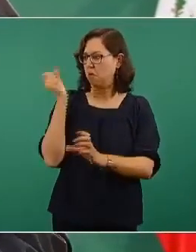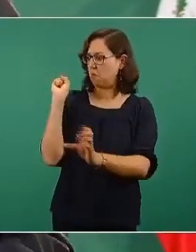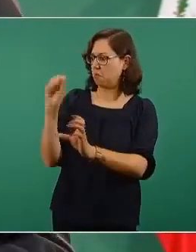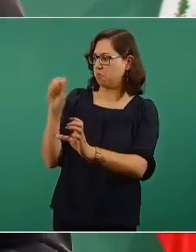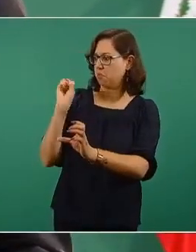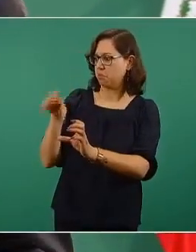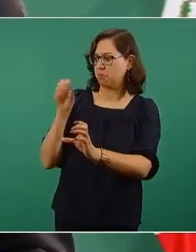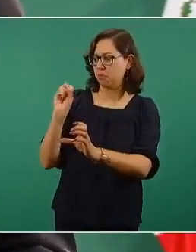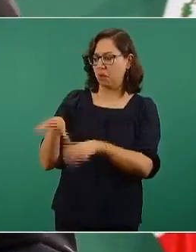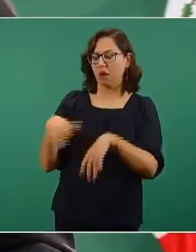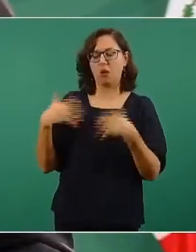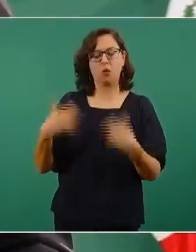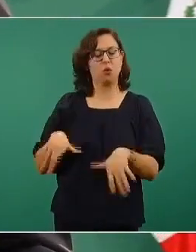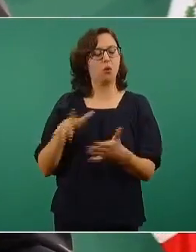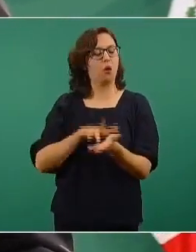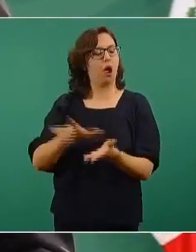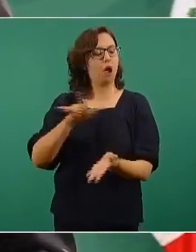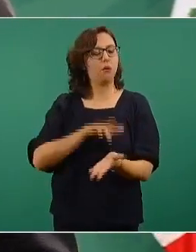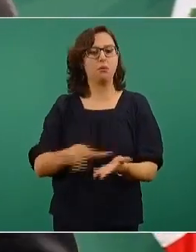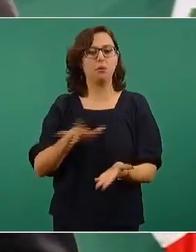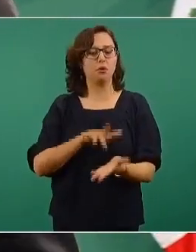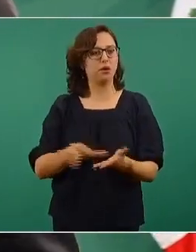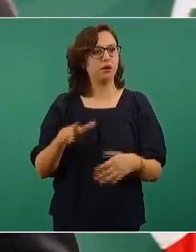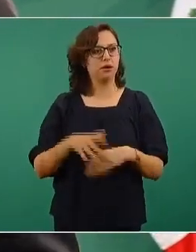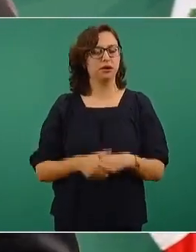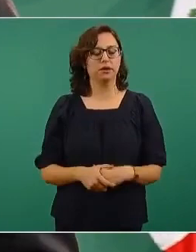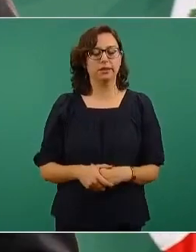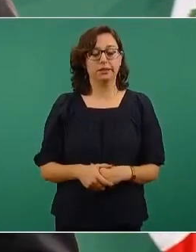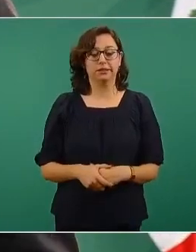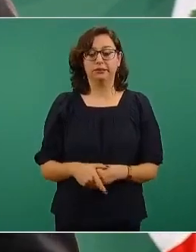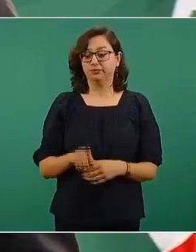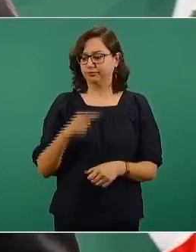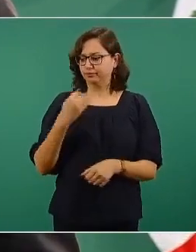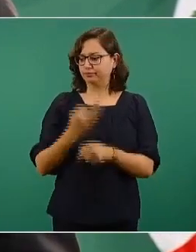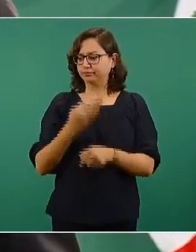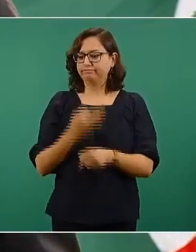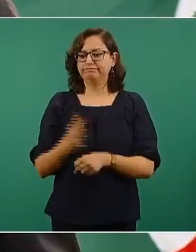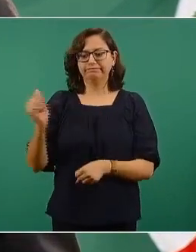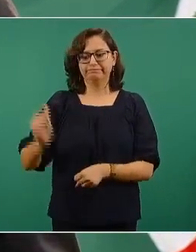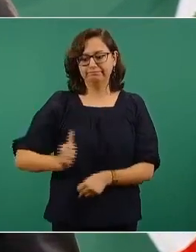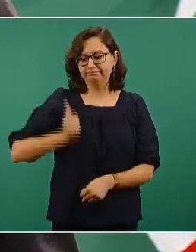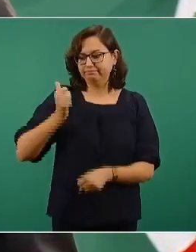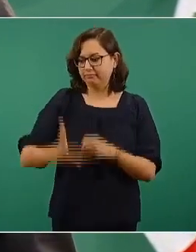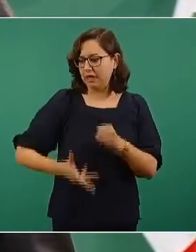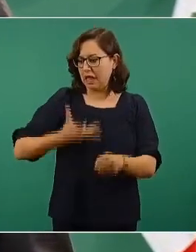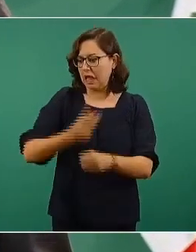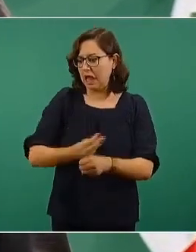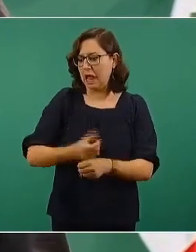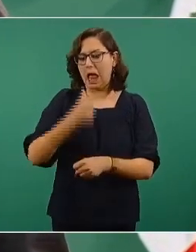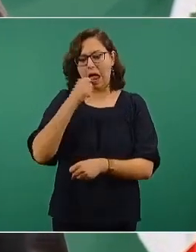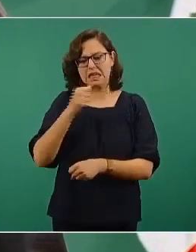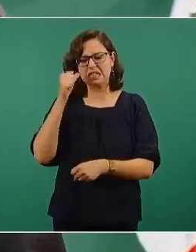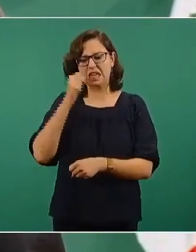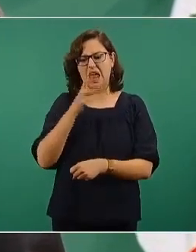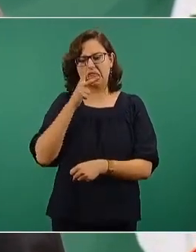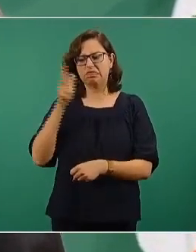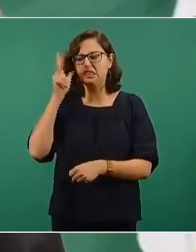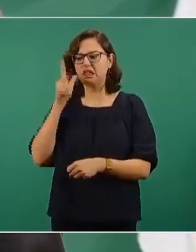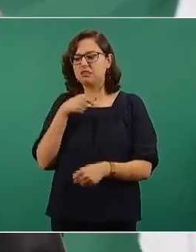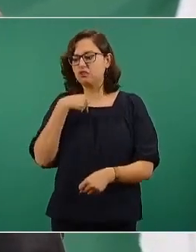enviando. Yo ahorita voy a corregir un dato porque ayer dije, o antier, de que teníamos un estimado para